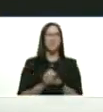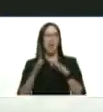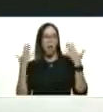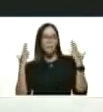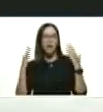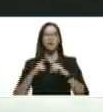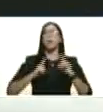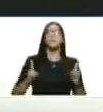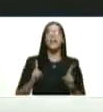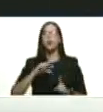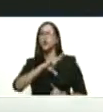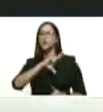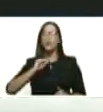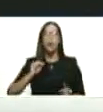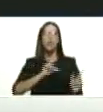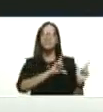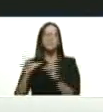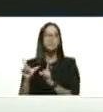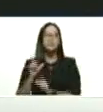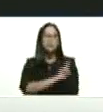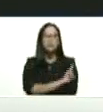Pero no es suficiente.